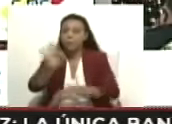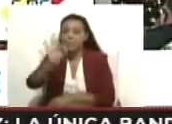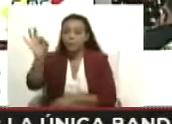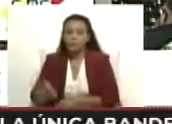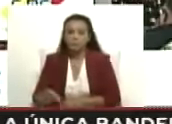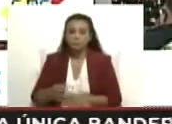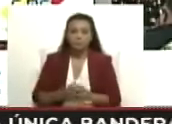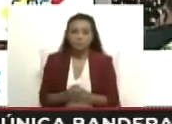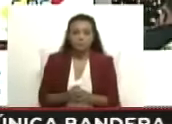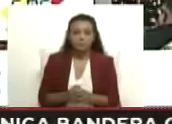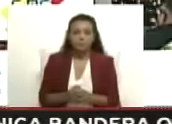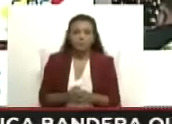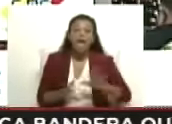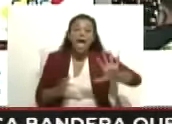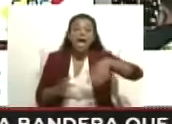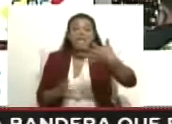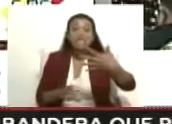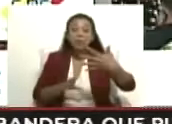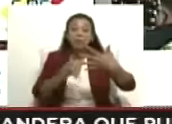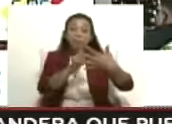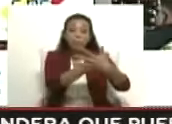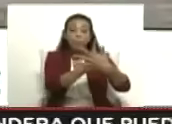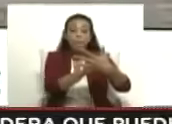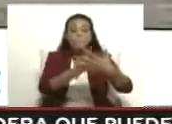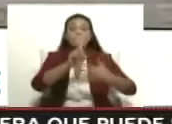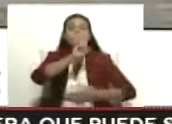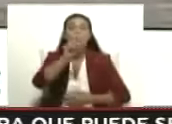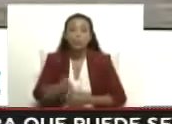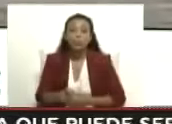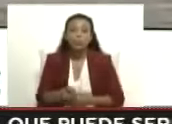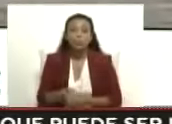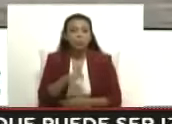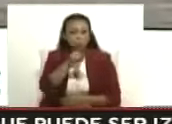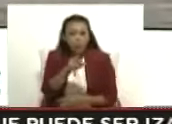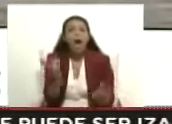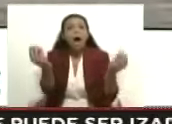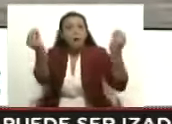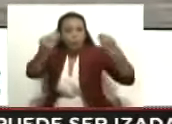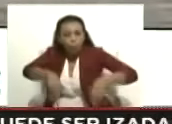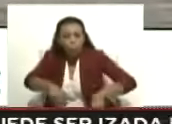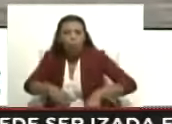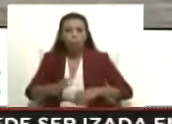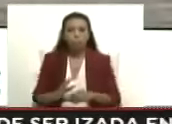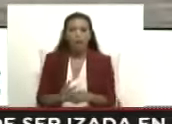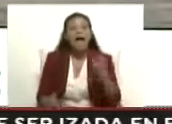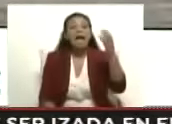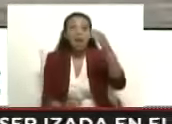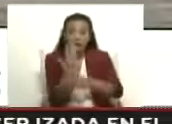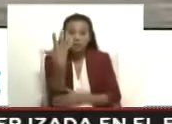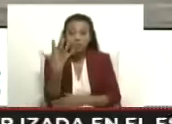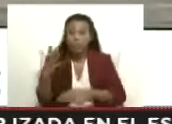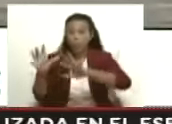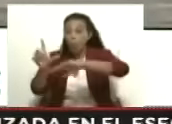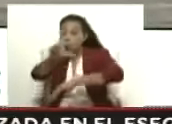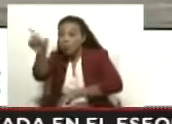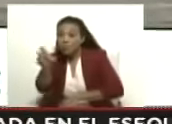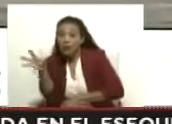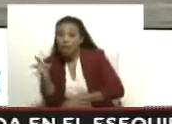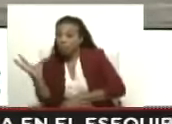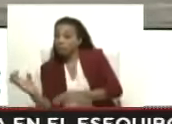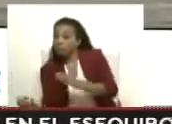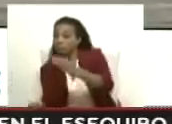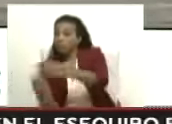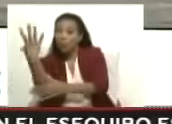4.06%. Quinta pregunta. ¿Está usted de acuerdo con la creación del Estado